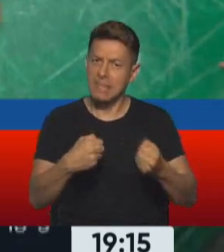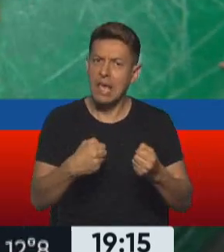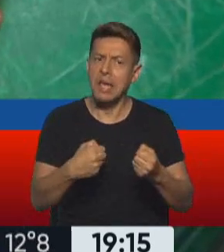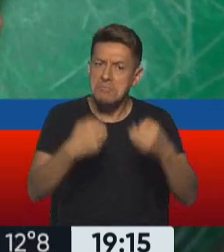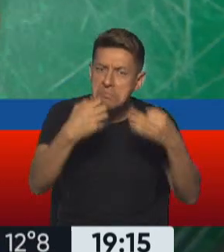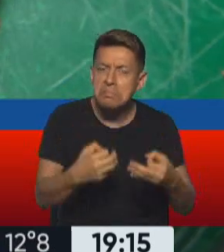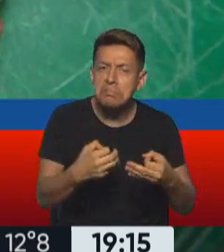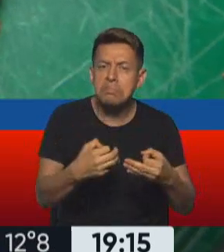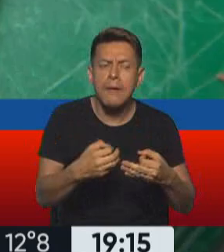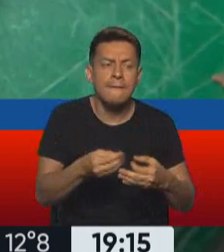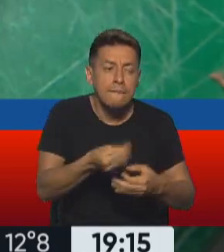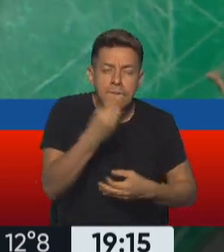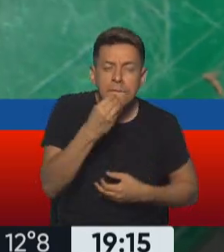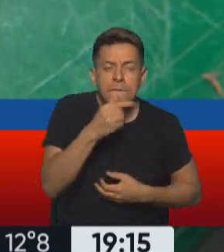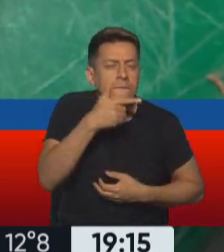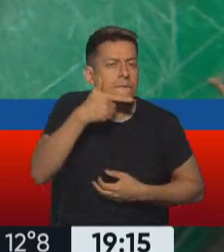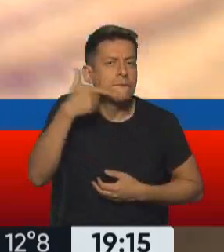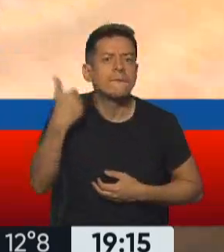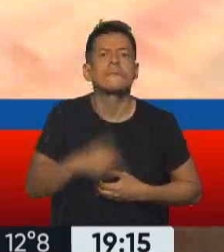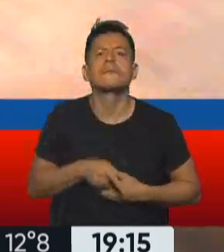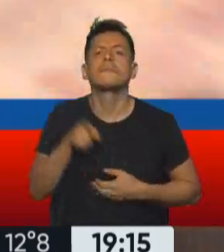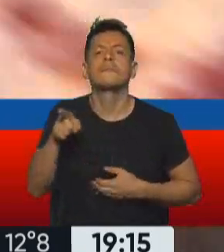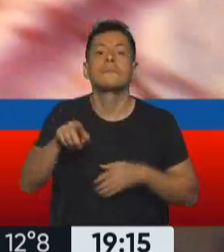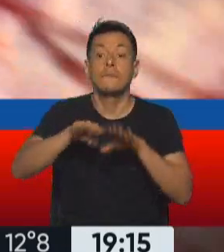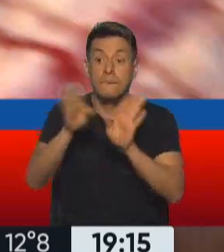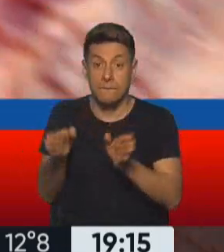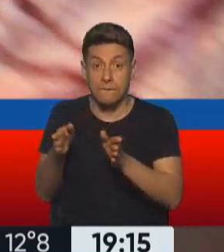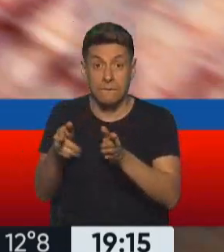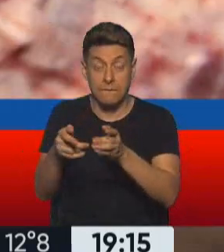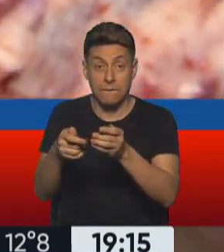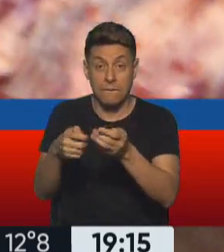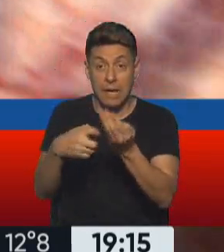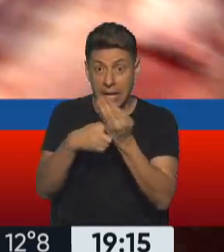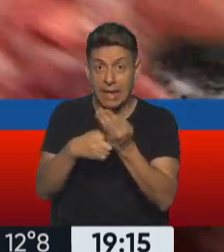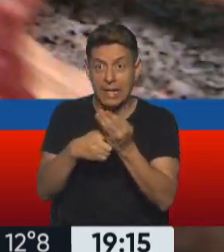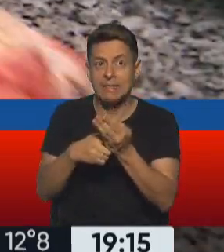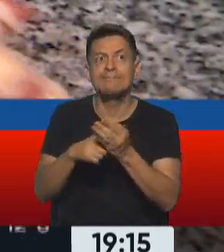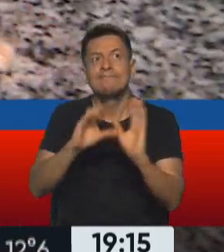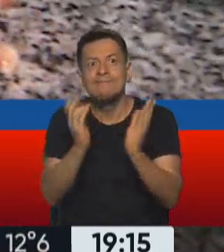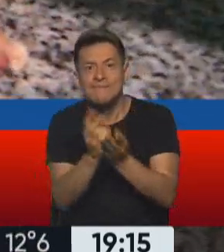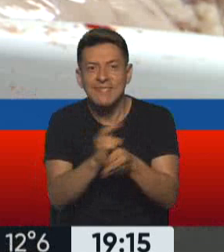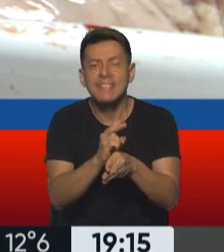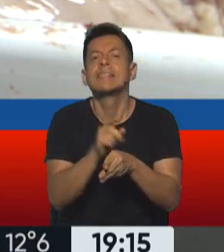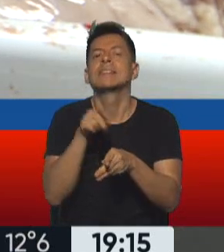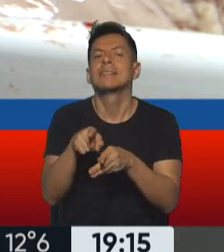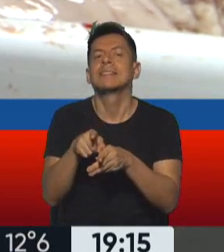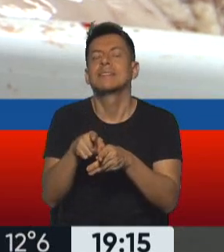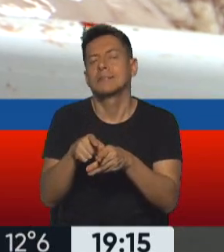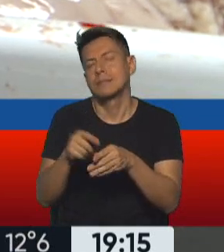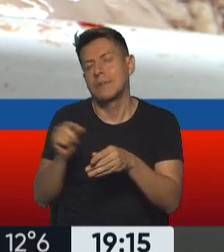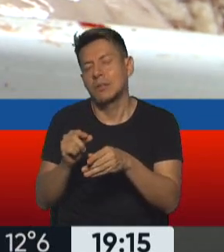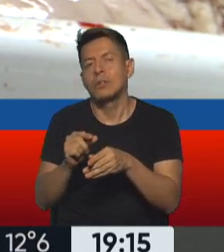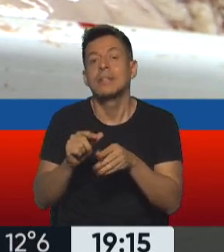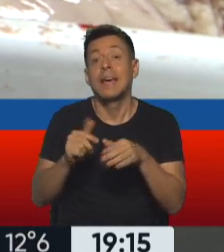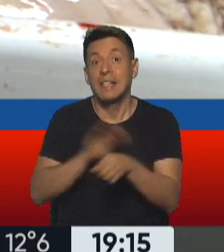lo sabrosa que es la carne. En la carnicería agroecológica, entre otros cortes, se puede conseguir el asado a 650 pesos el